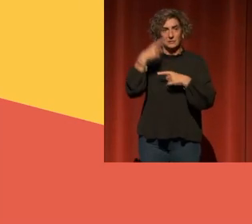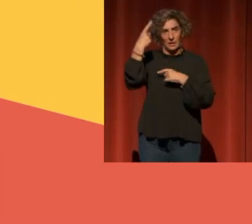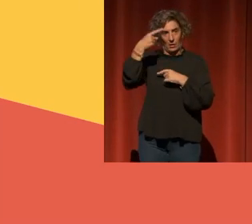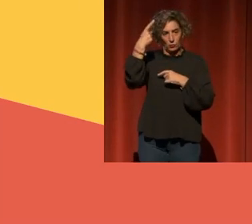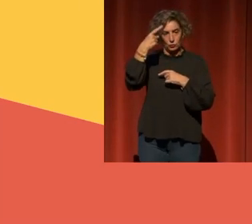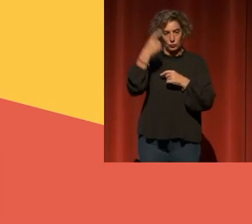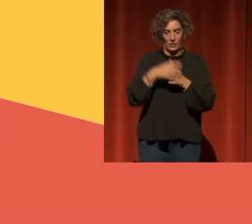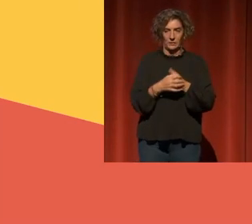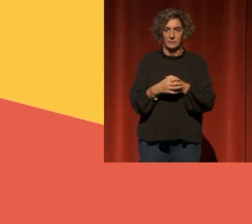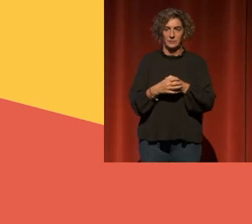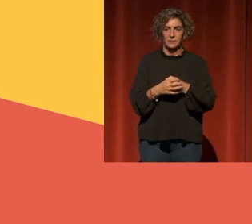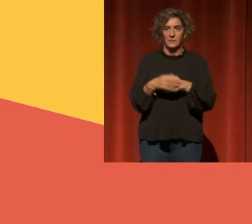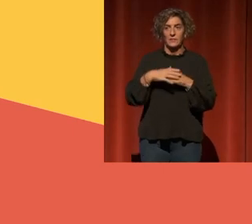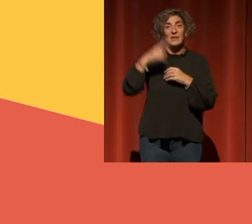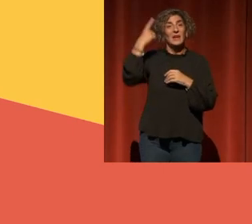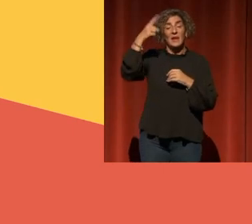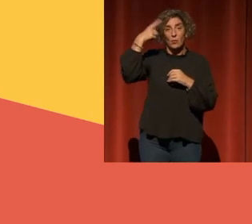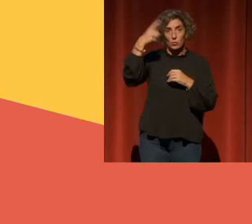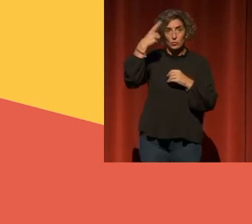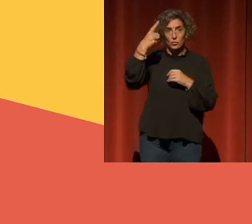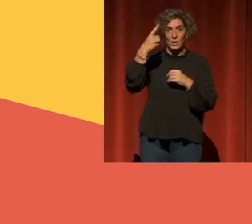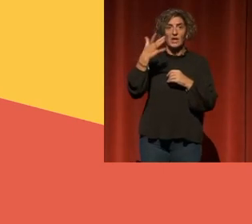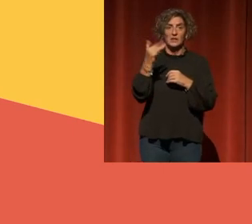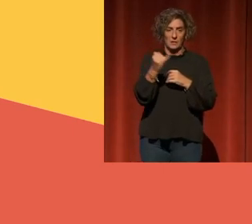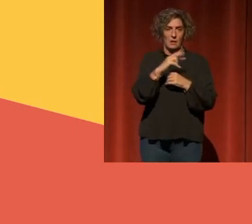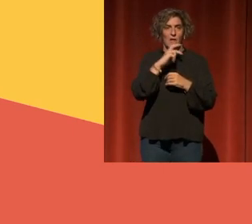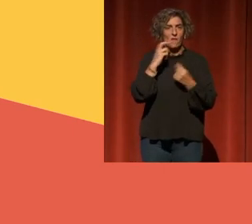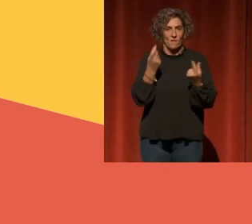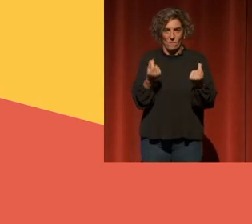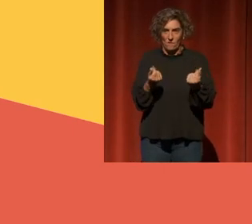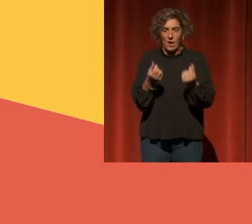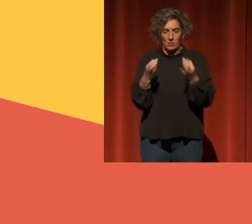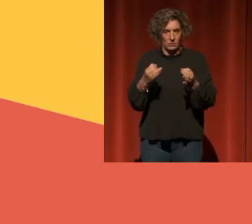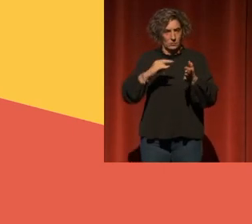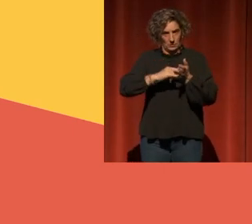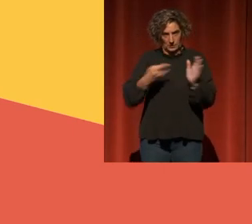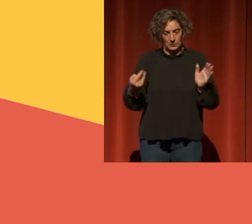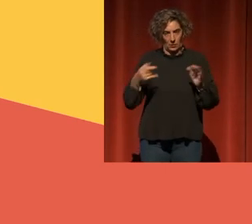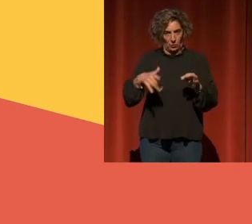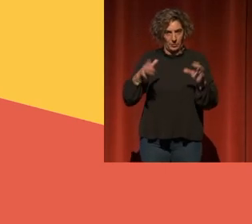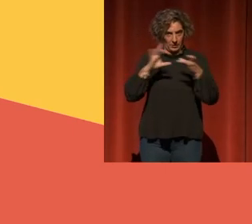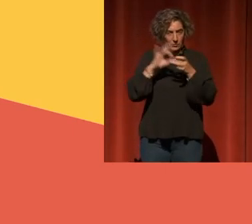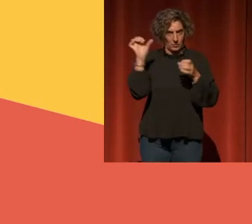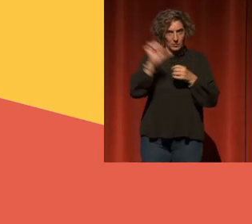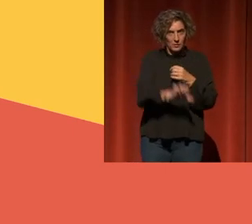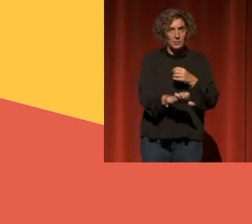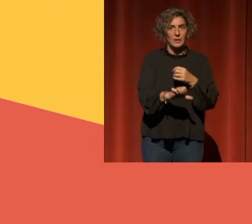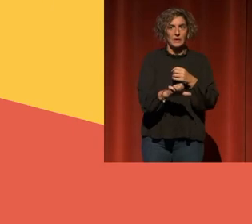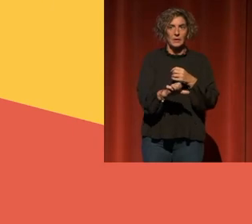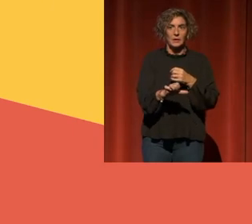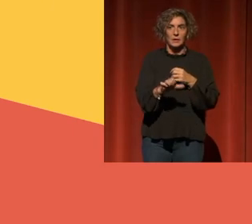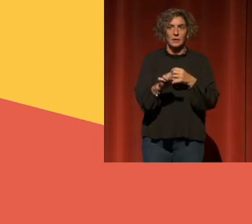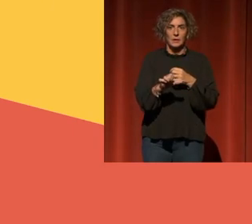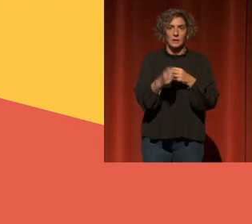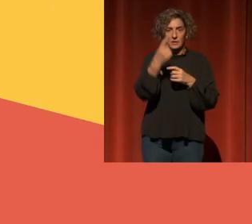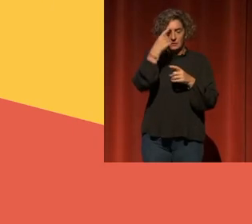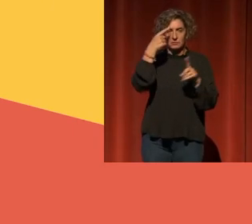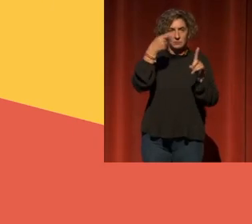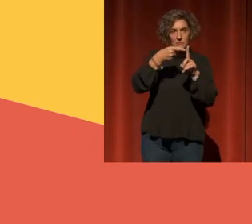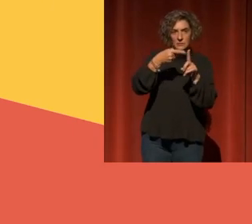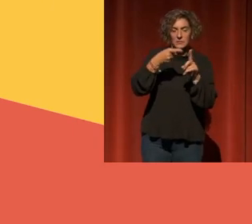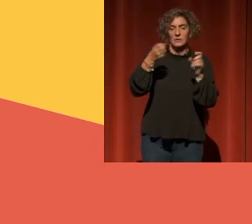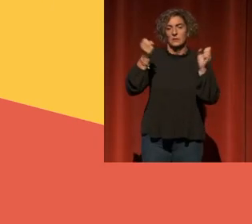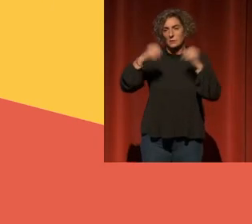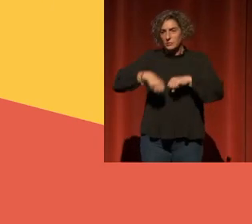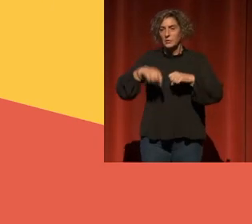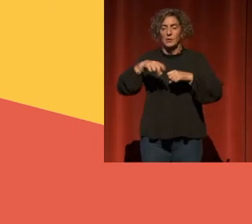insistimos la cultura por supuesto tiene un valor estratégico para la Unión Europea lo dice multitud de decisiones conclusiones y otros documentos